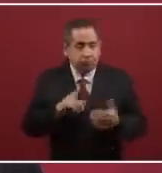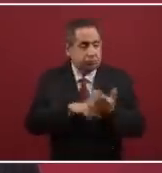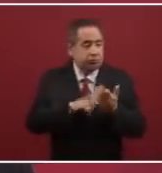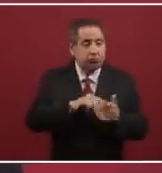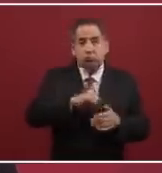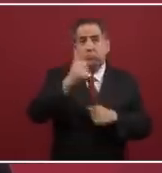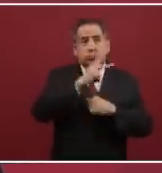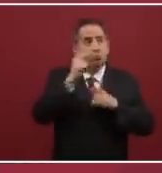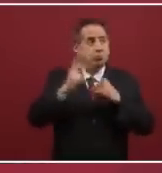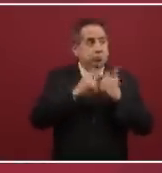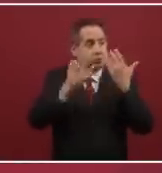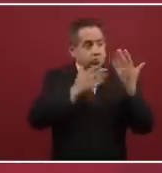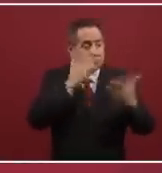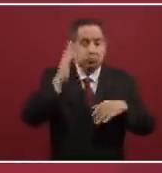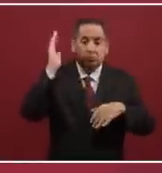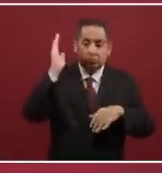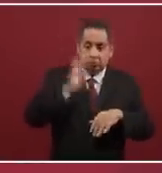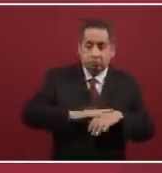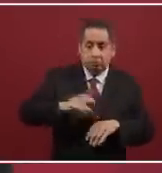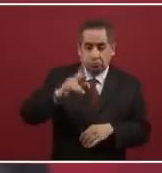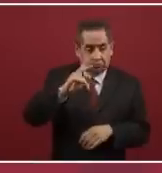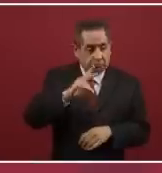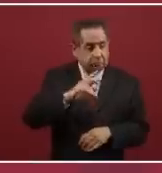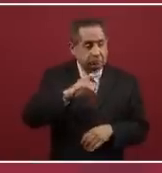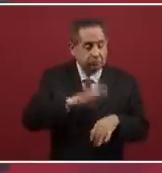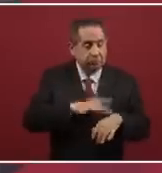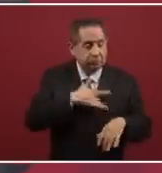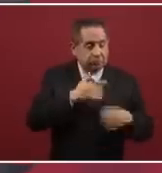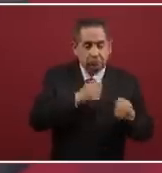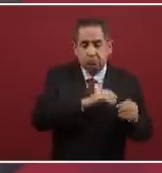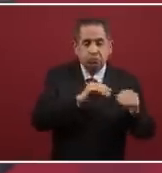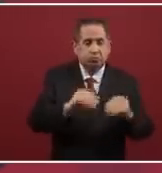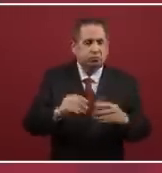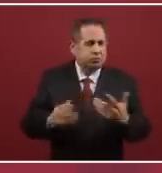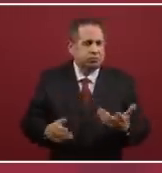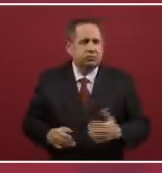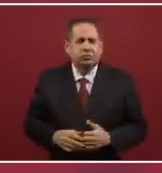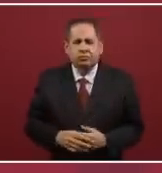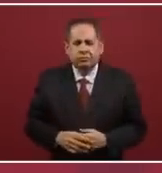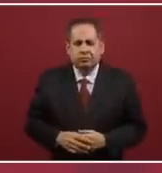extranjero tiene más garantías.